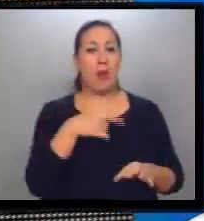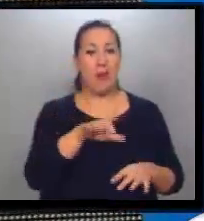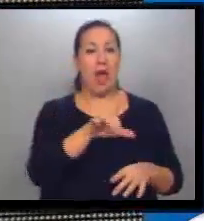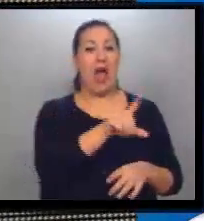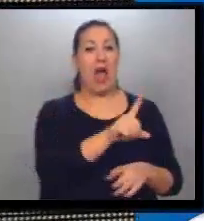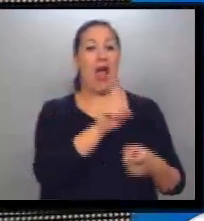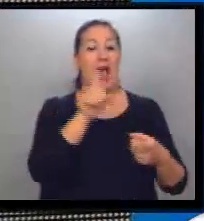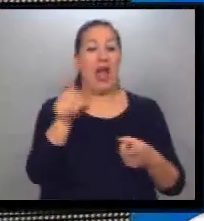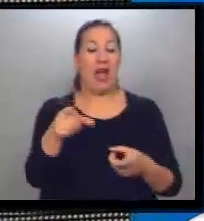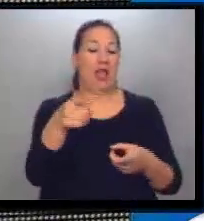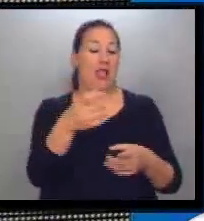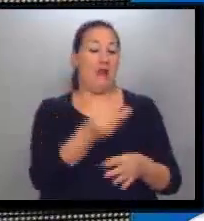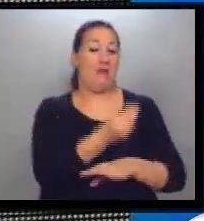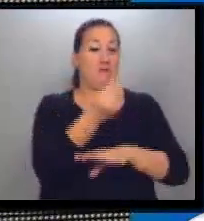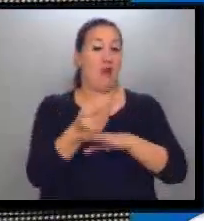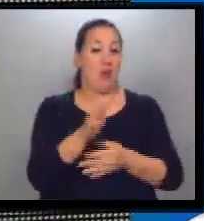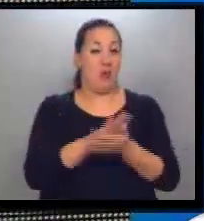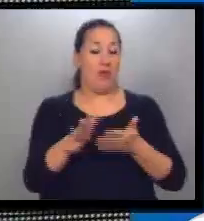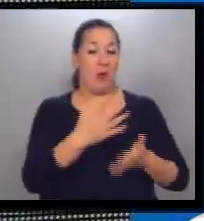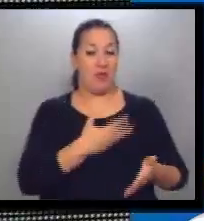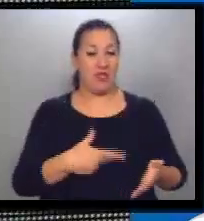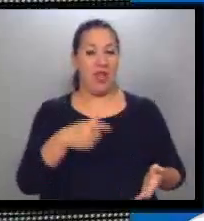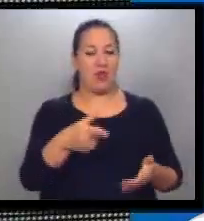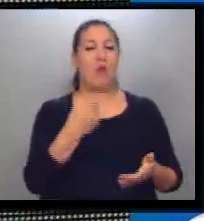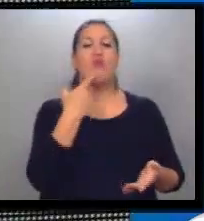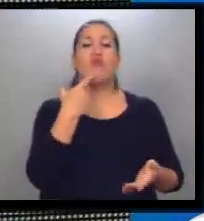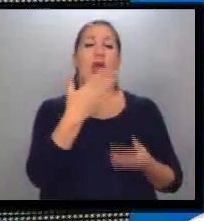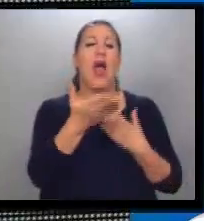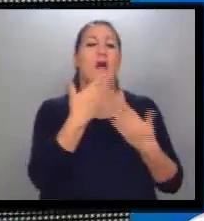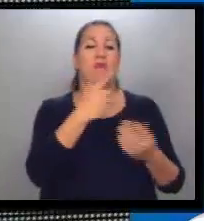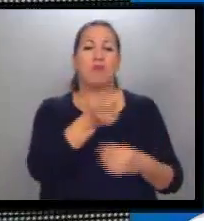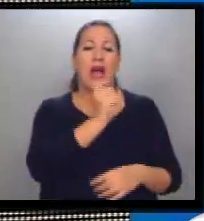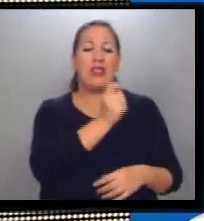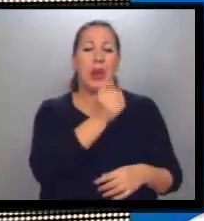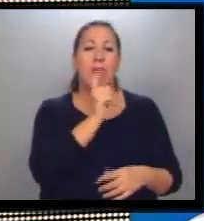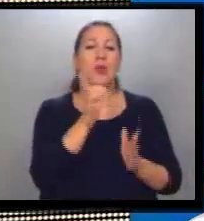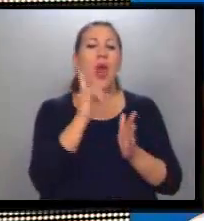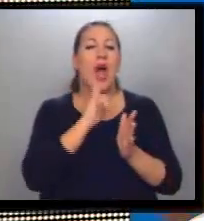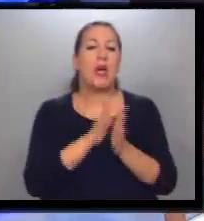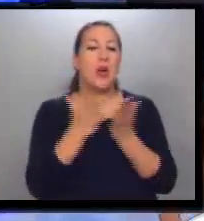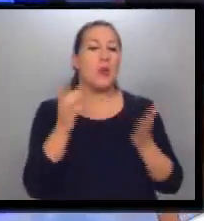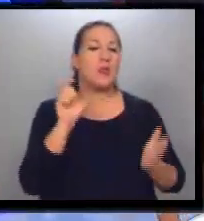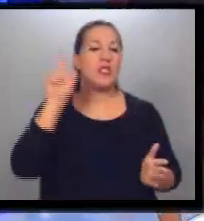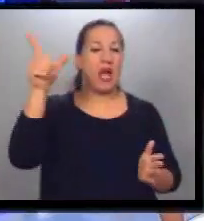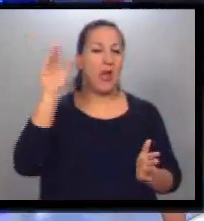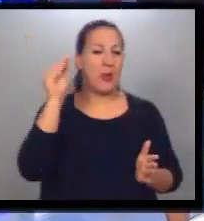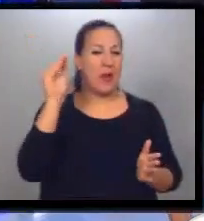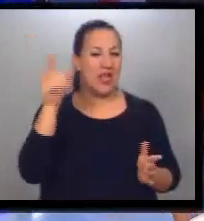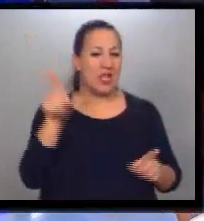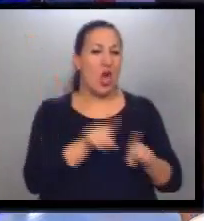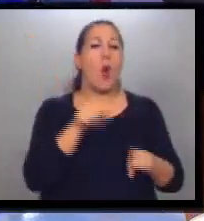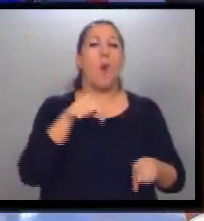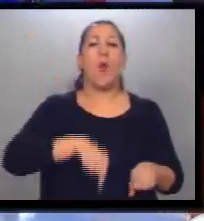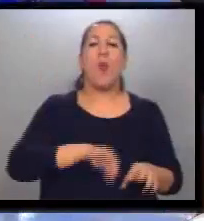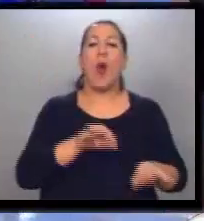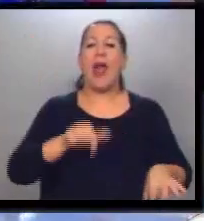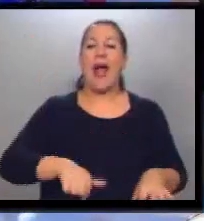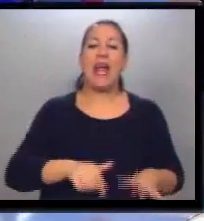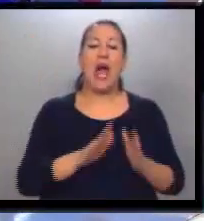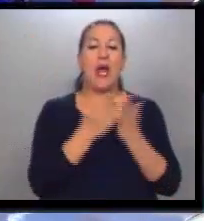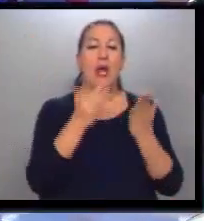brasileña, le hicieron una nota en la revista Bella, que es una revista brasileña así como serían Gente o Caras aquí, y